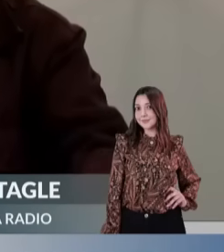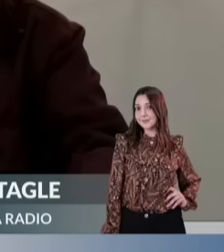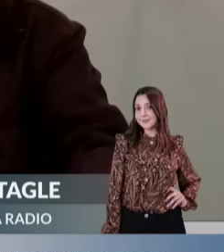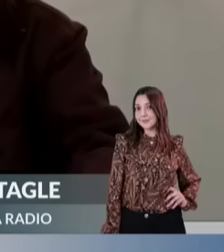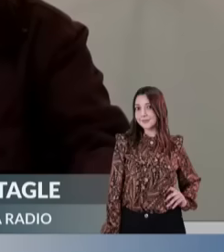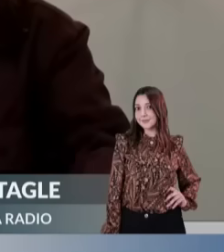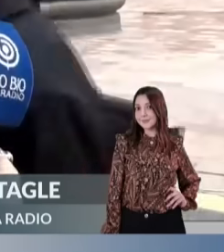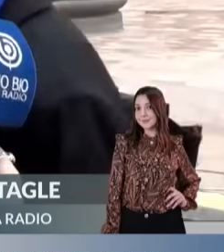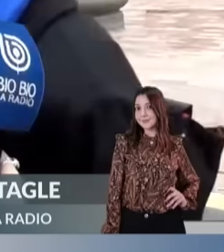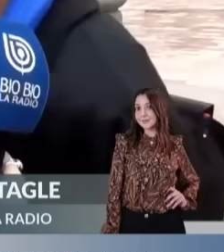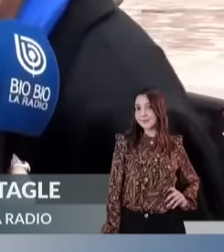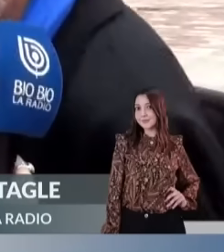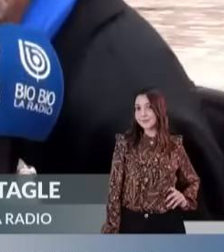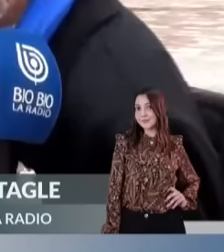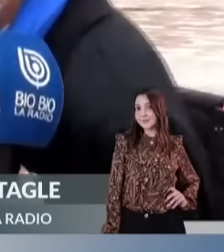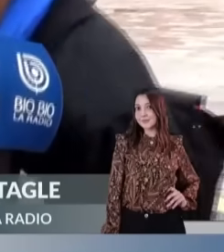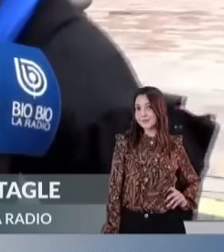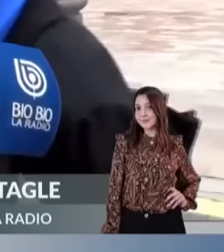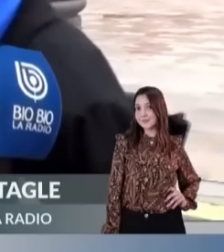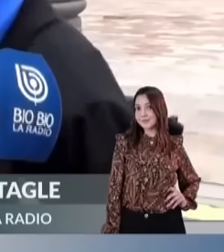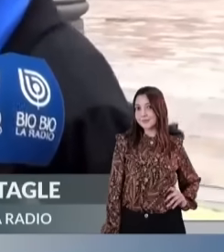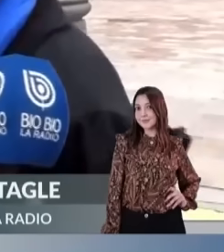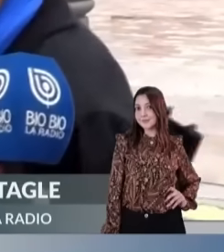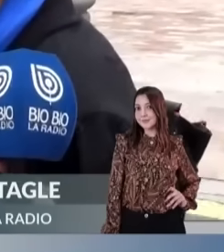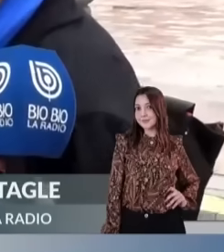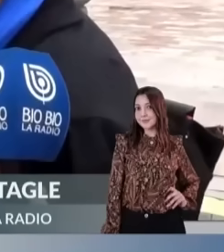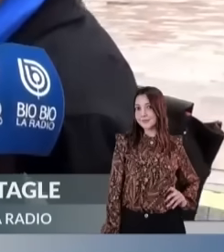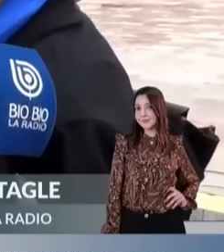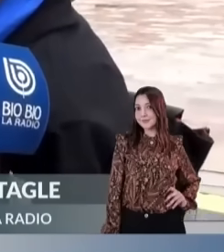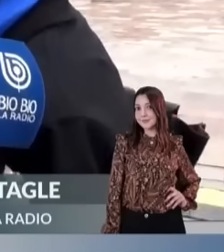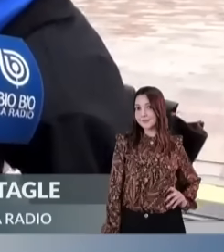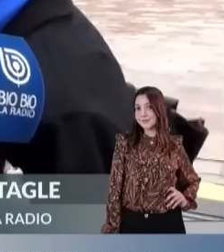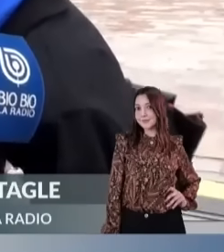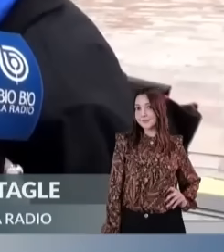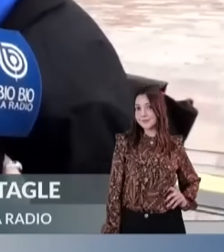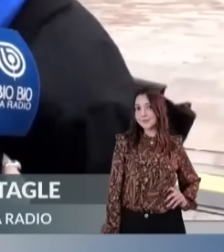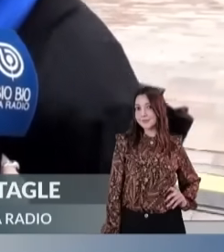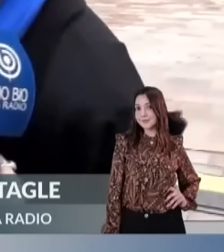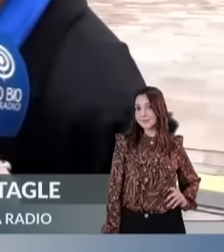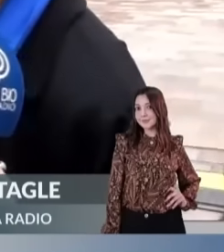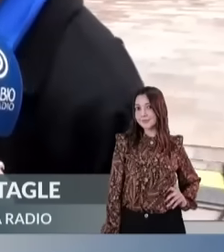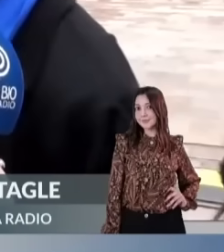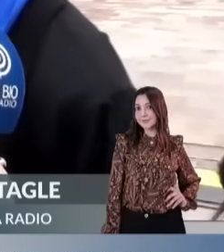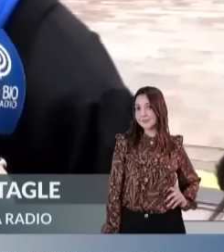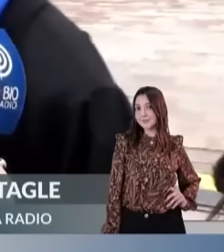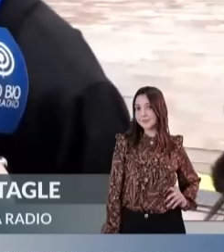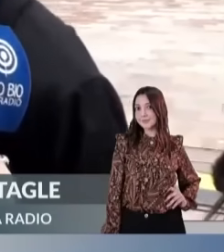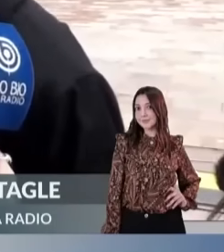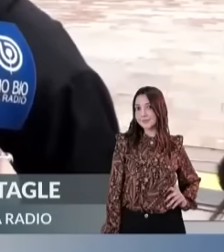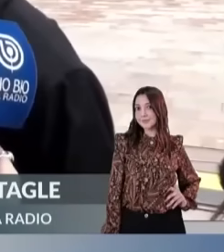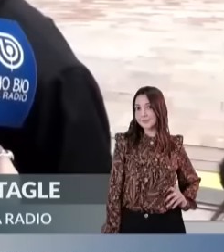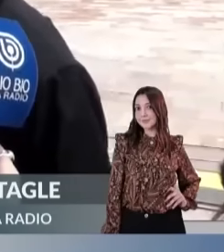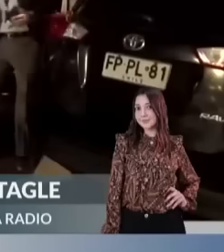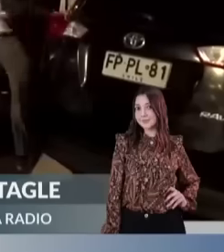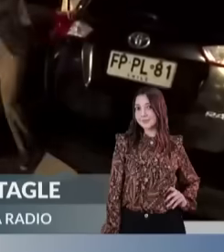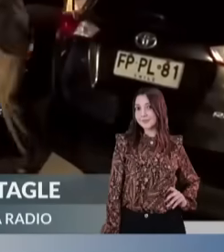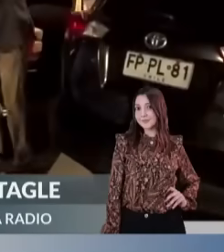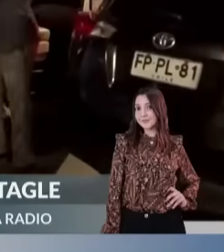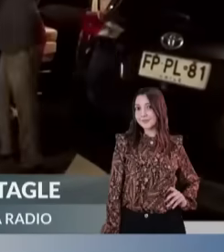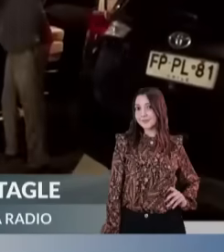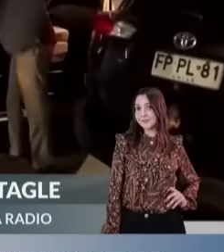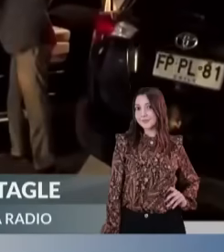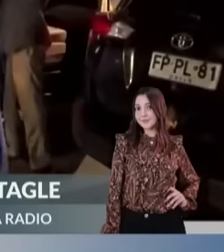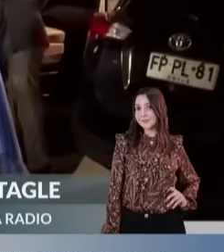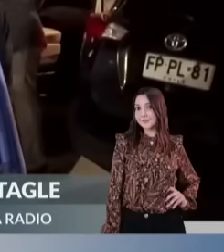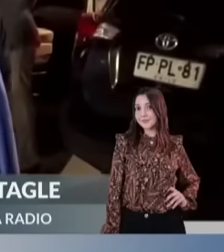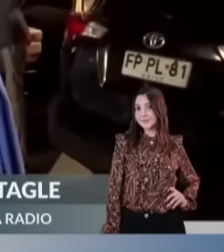gabinete, no se ve tampoco que haya un aporte ahí. Ahora, eso obviamente complica las negociaciones del Ejecutivo en el Congreso, en el Parlamento.